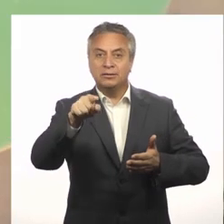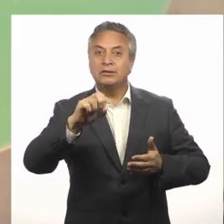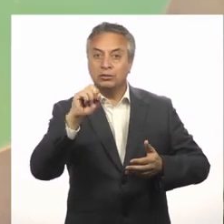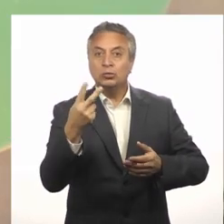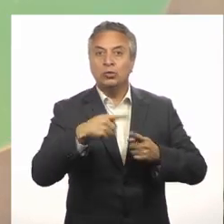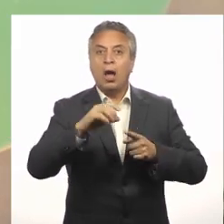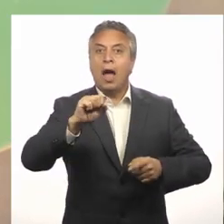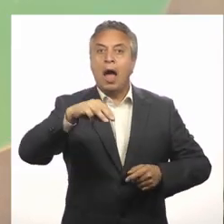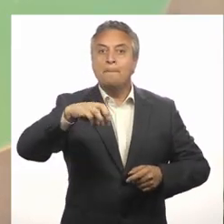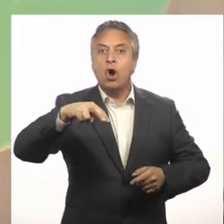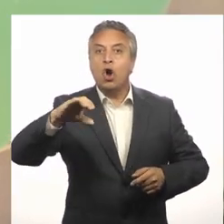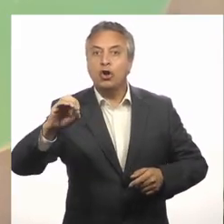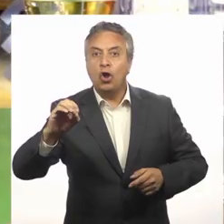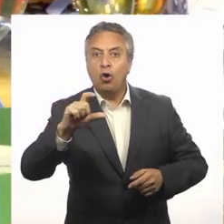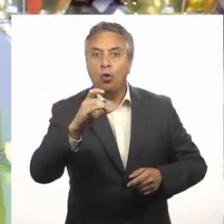cuaternario.